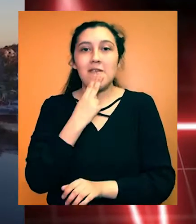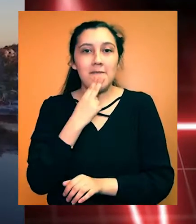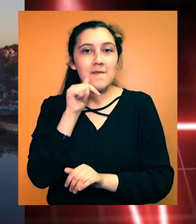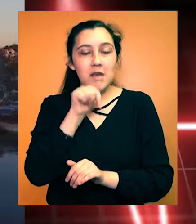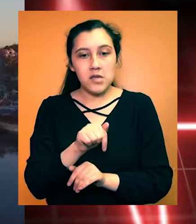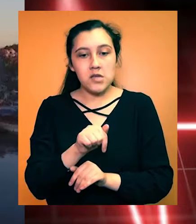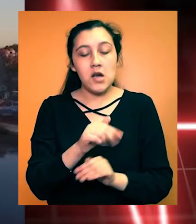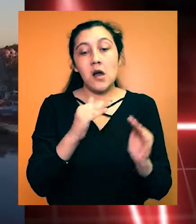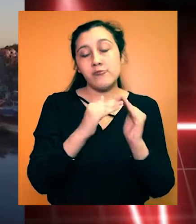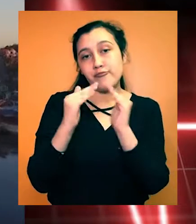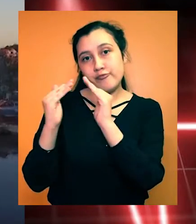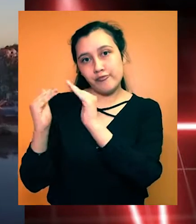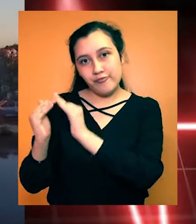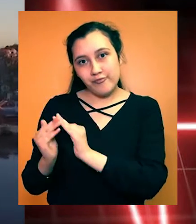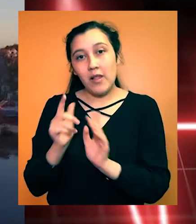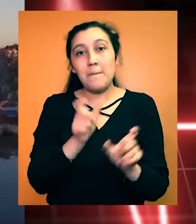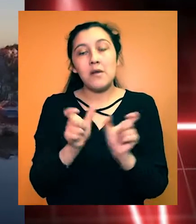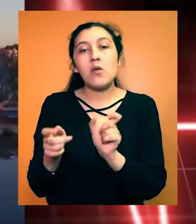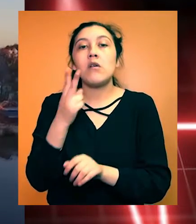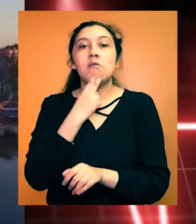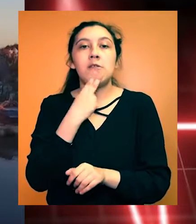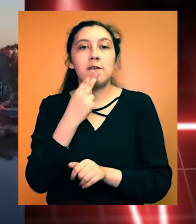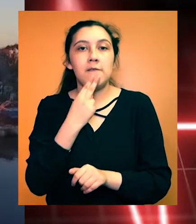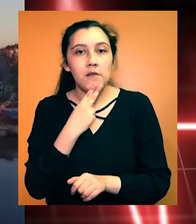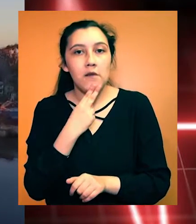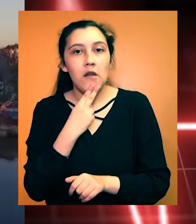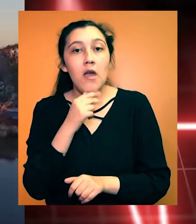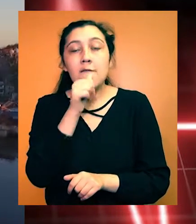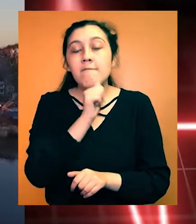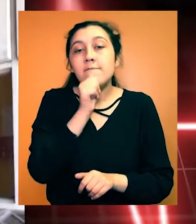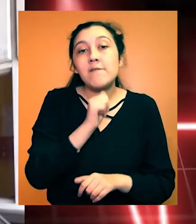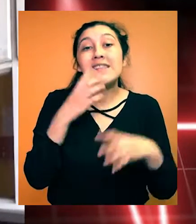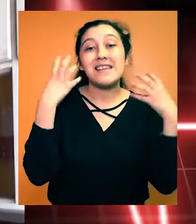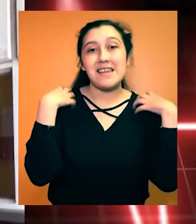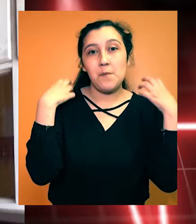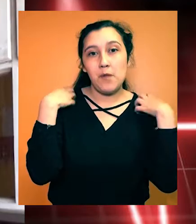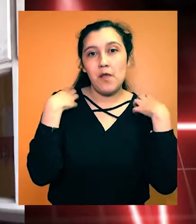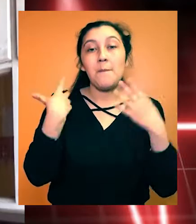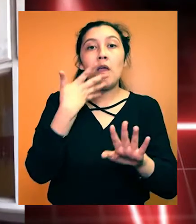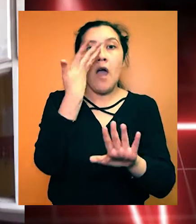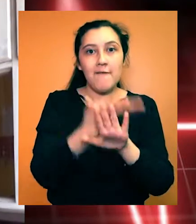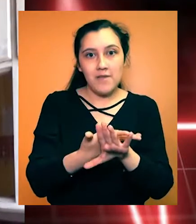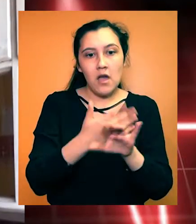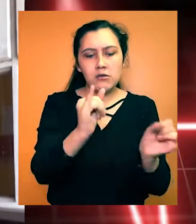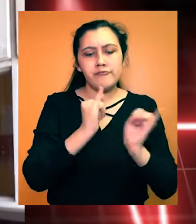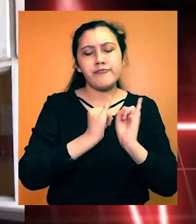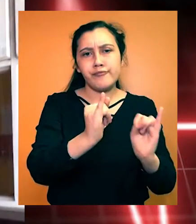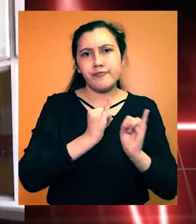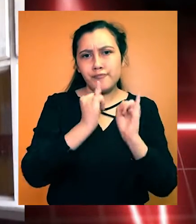es absolutamente inocente a la falta de prolijidad de las autoridades, si existieron estos informes que al